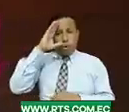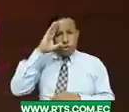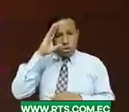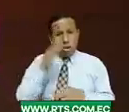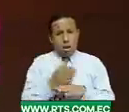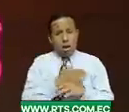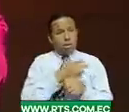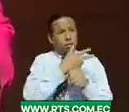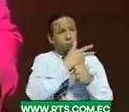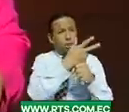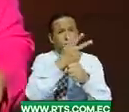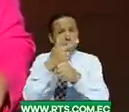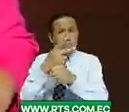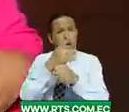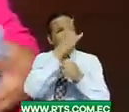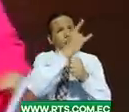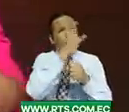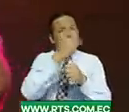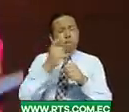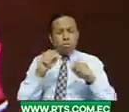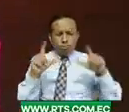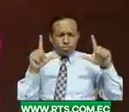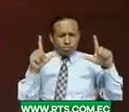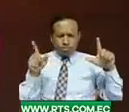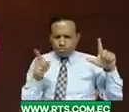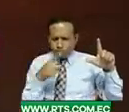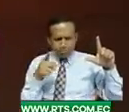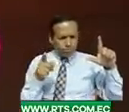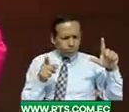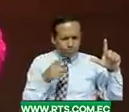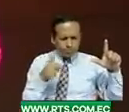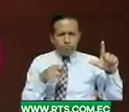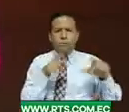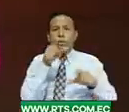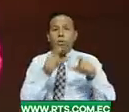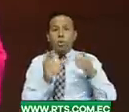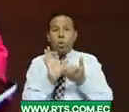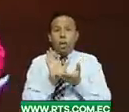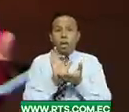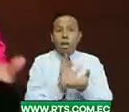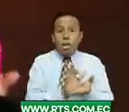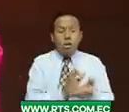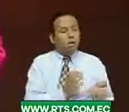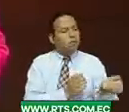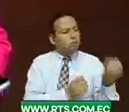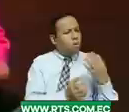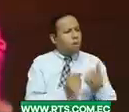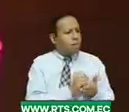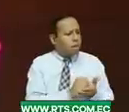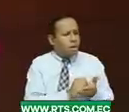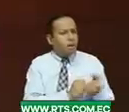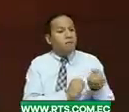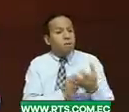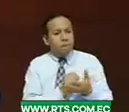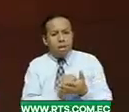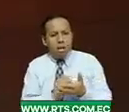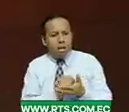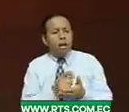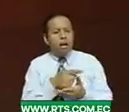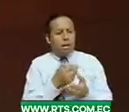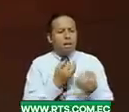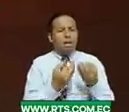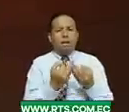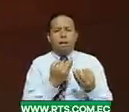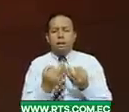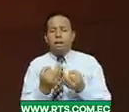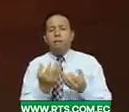solo de la familia, sino de las personas que lograron ver cómo se cometió este crimen. Analí, nosotros nos quedamos en este lugar y te